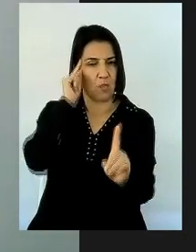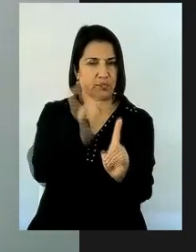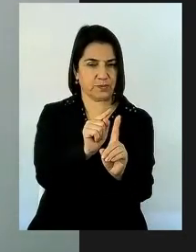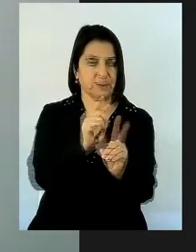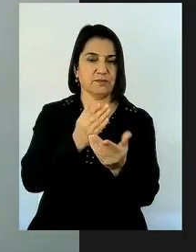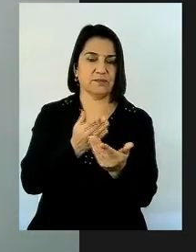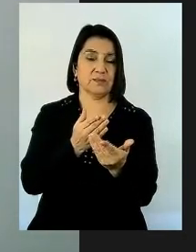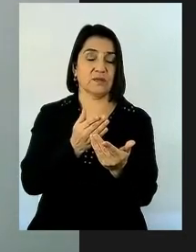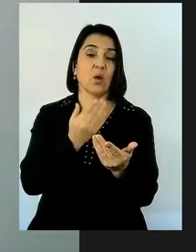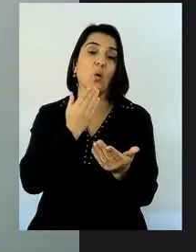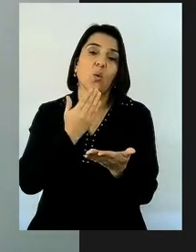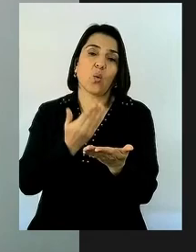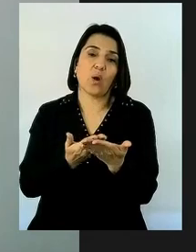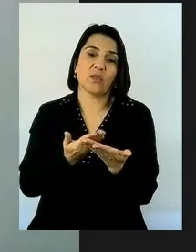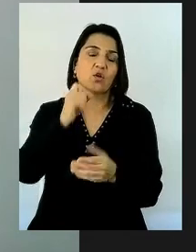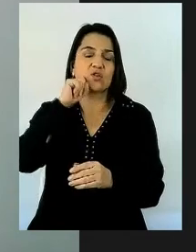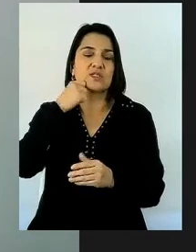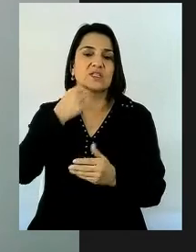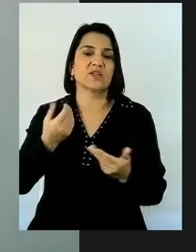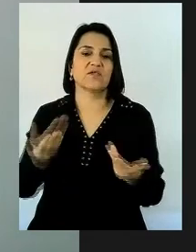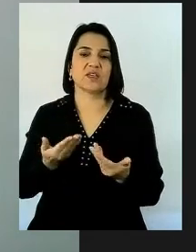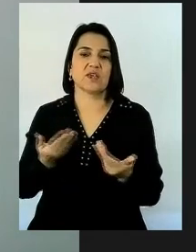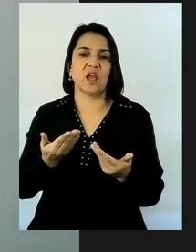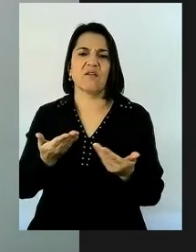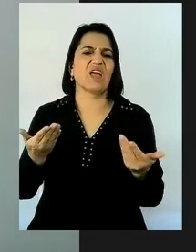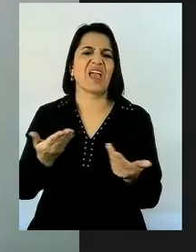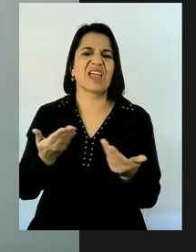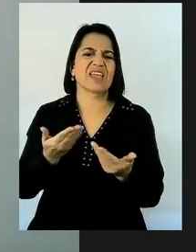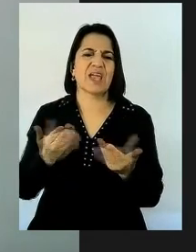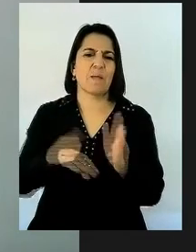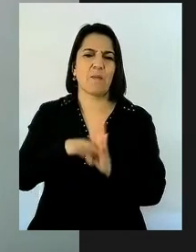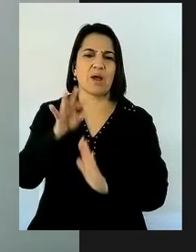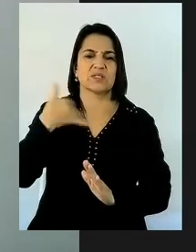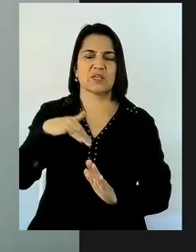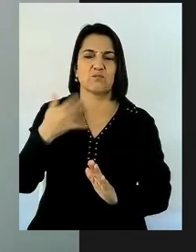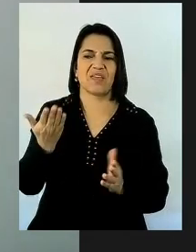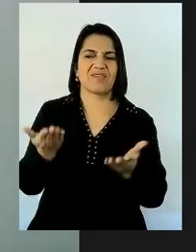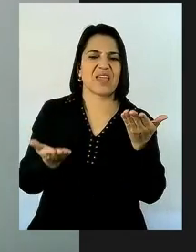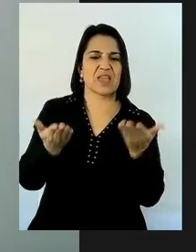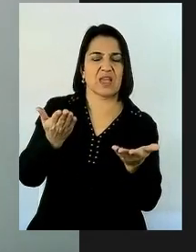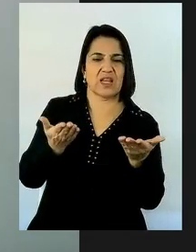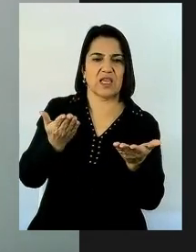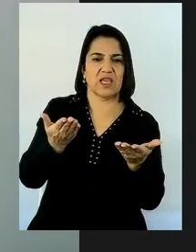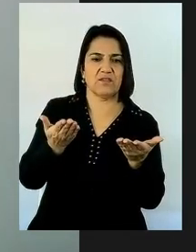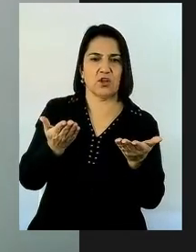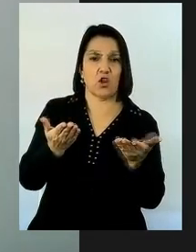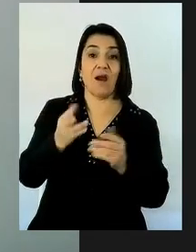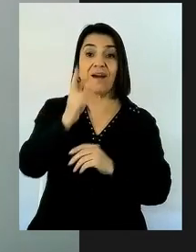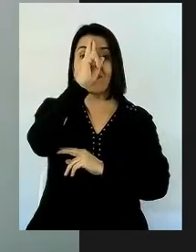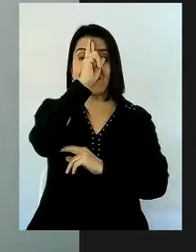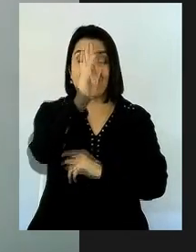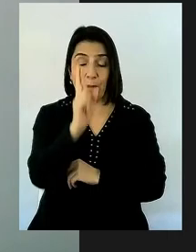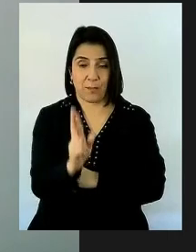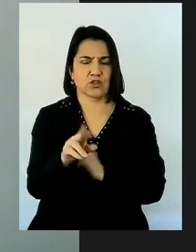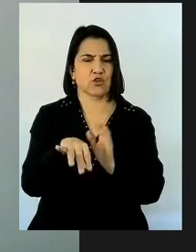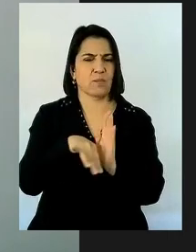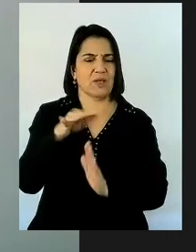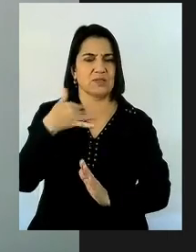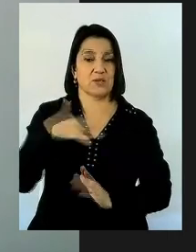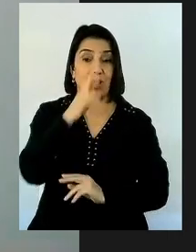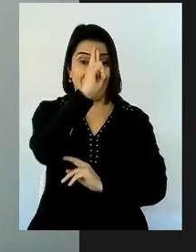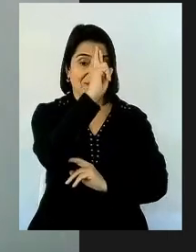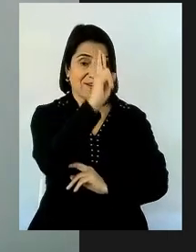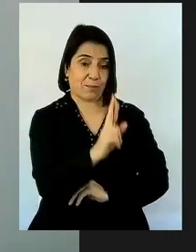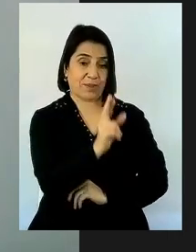cuando se refiere a qué prima el equilibrio, qué prima el respeto hacia la persona, el respeto hacia la